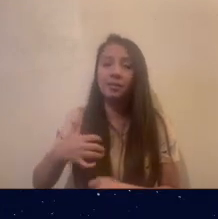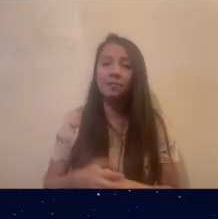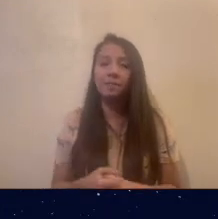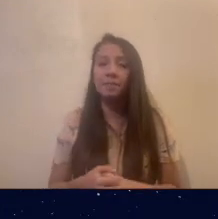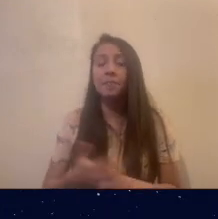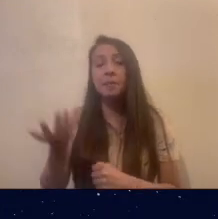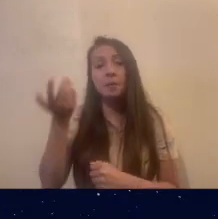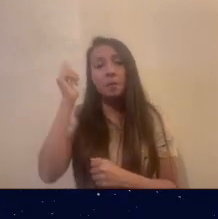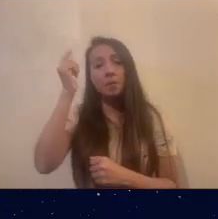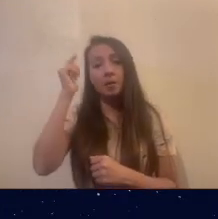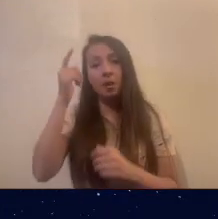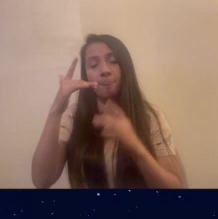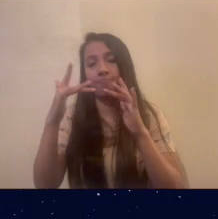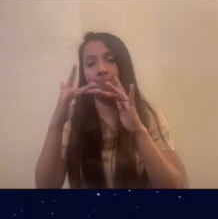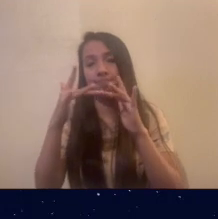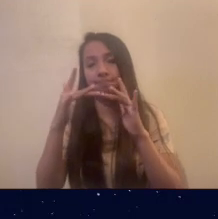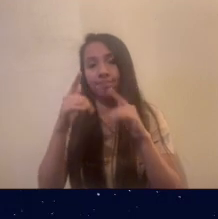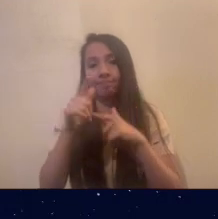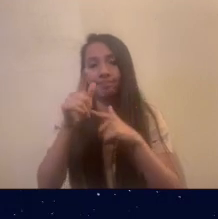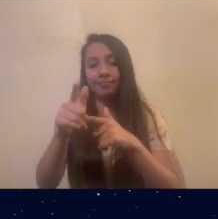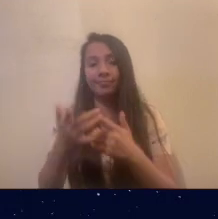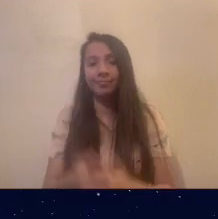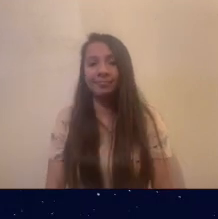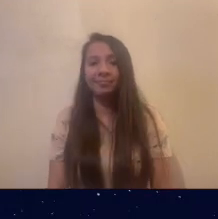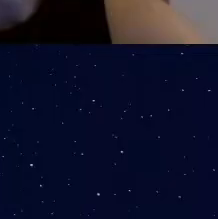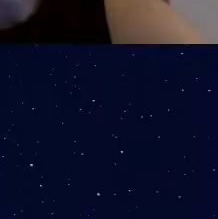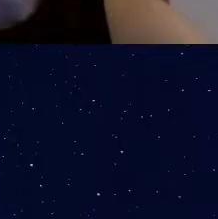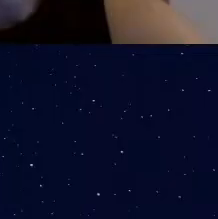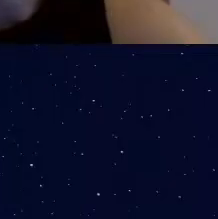Y estaremos en contacto, me imagino.